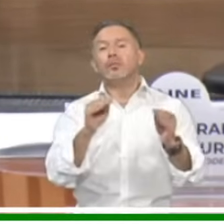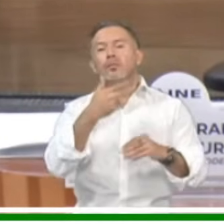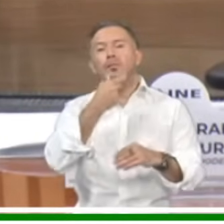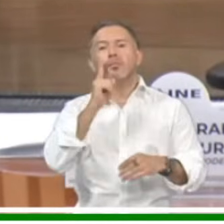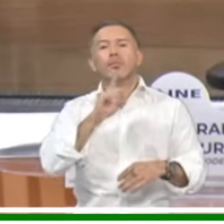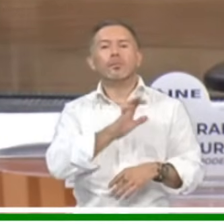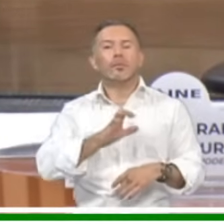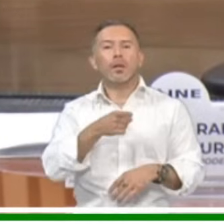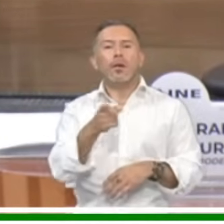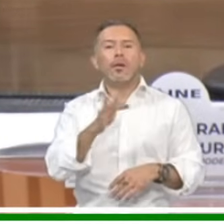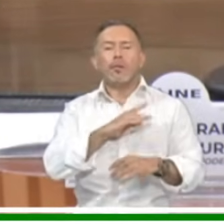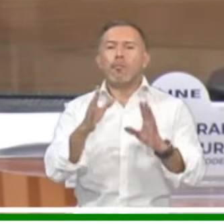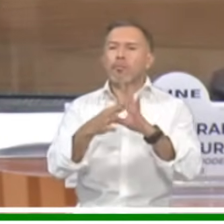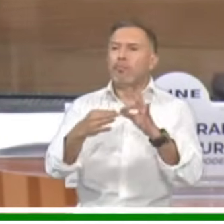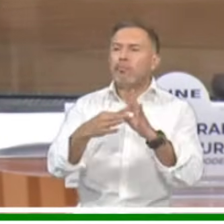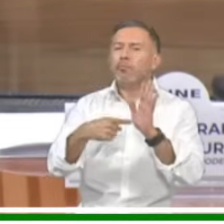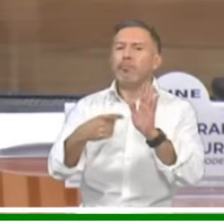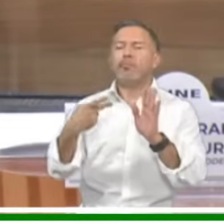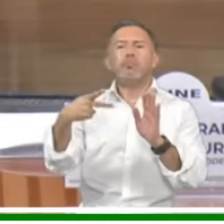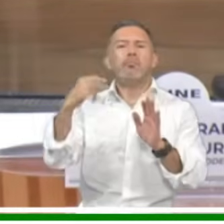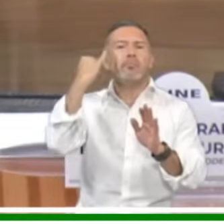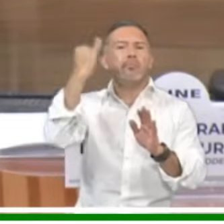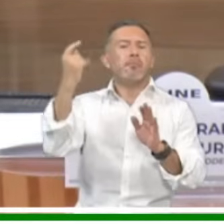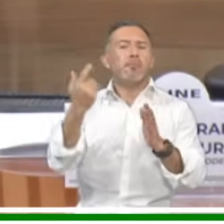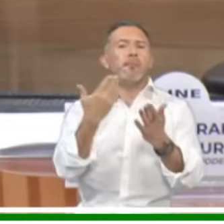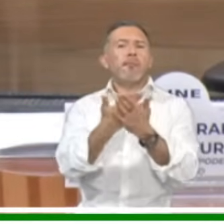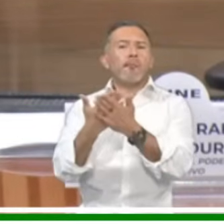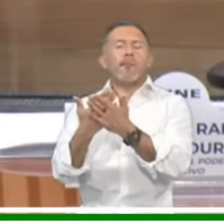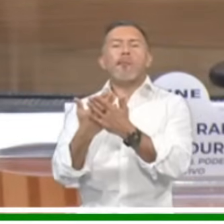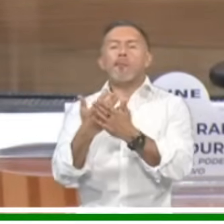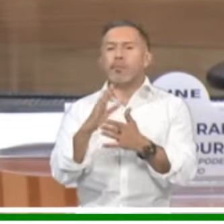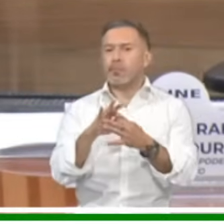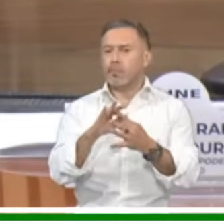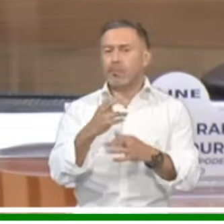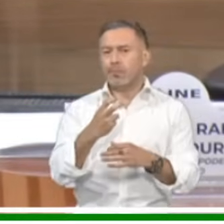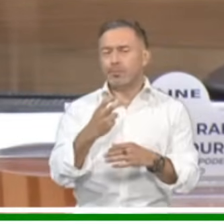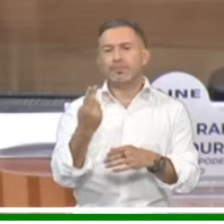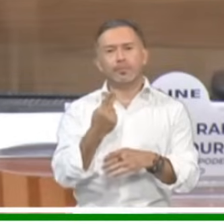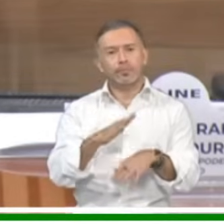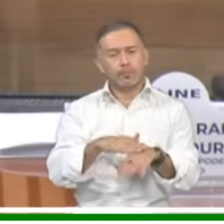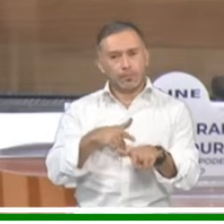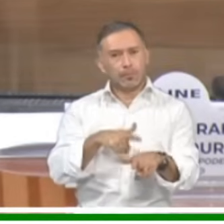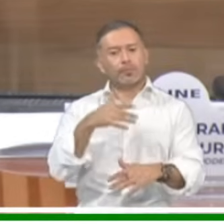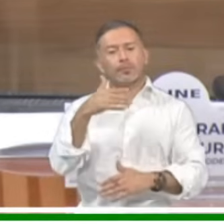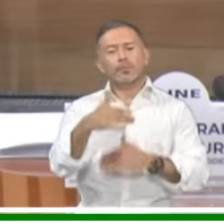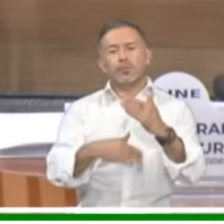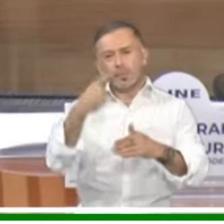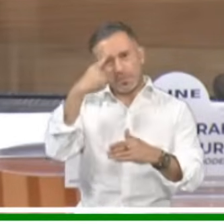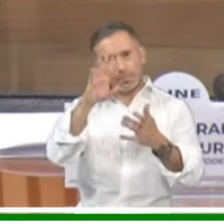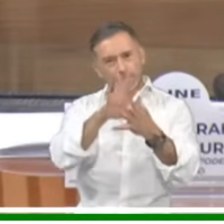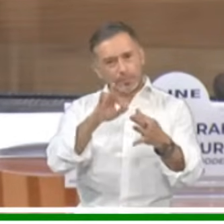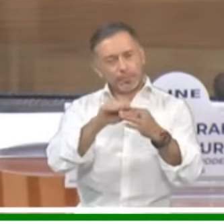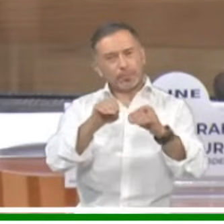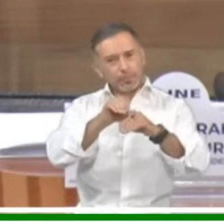exponer, argumentar y sustentar sus ideas, por lo que debemos avanzar hacia el ejercicio de información directa a